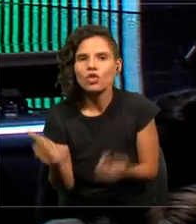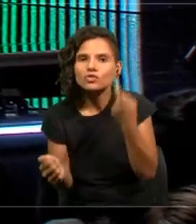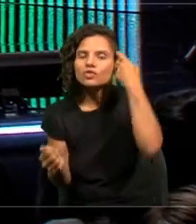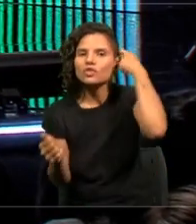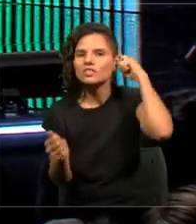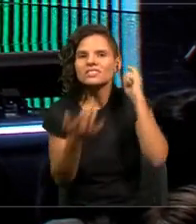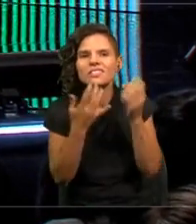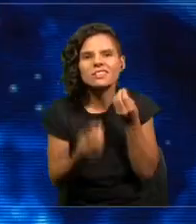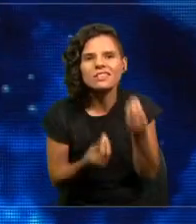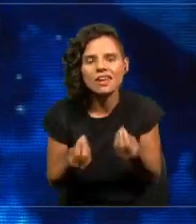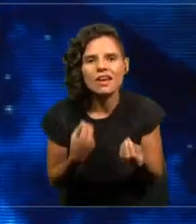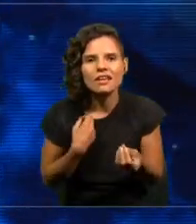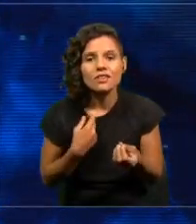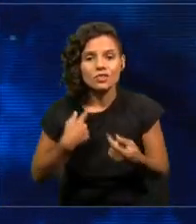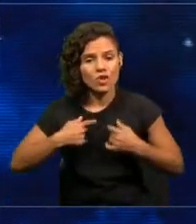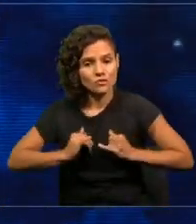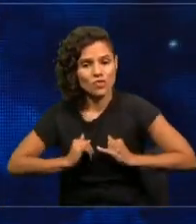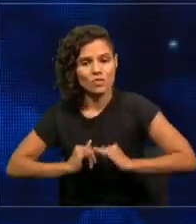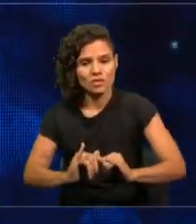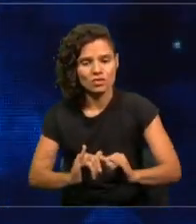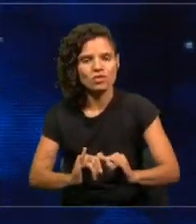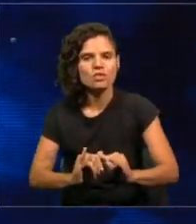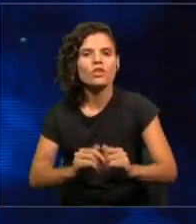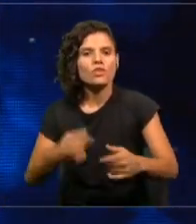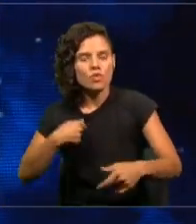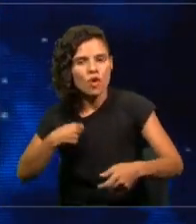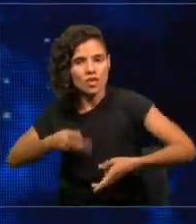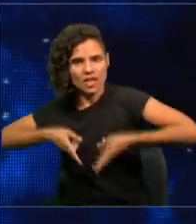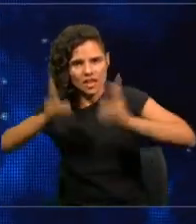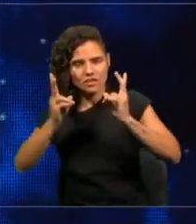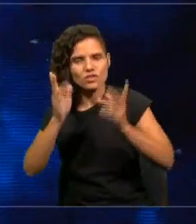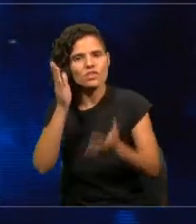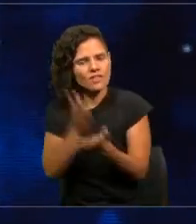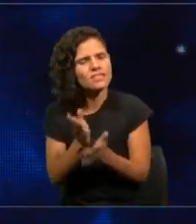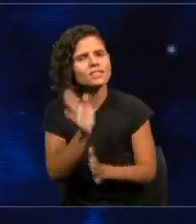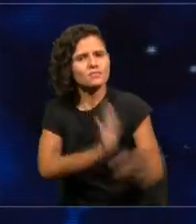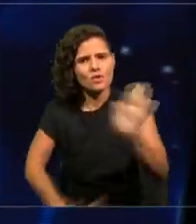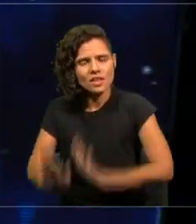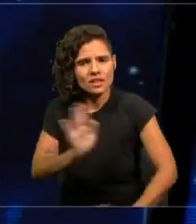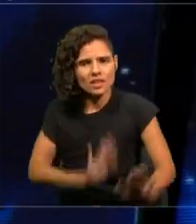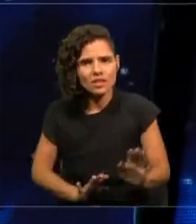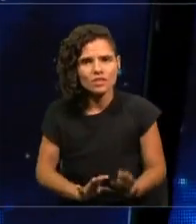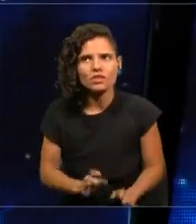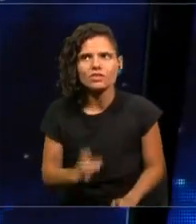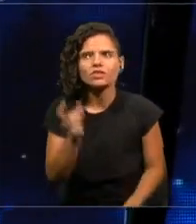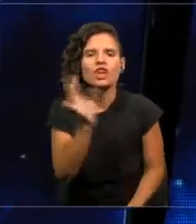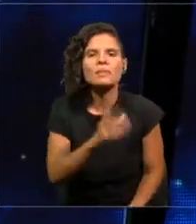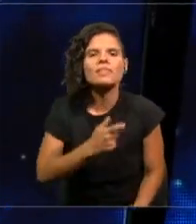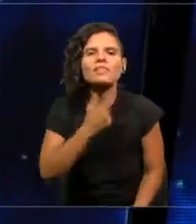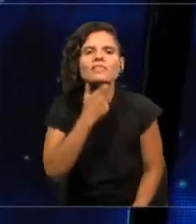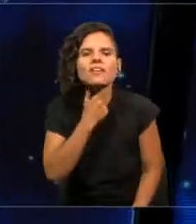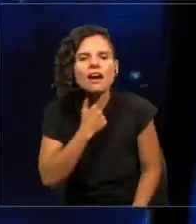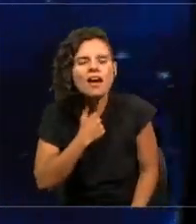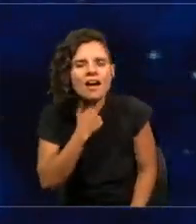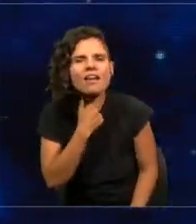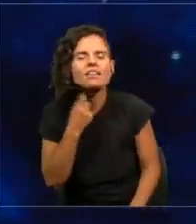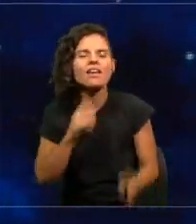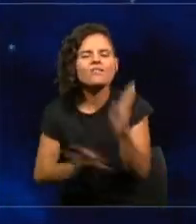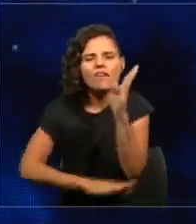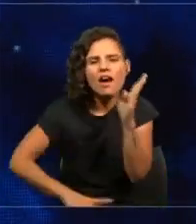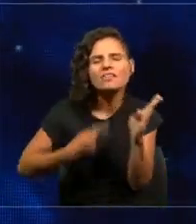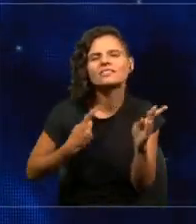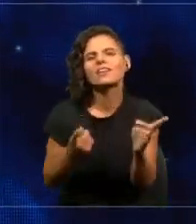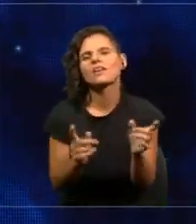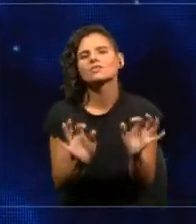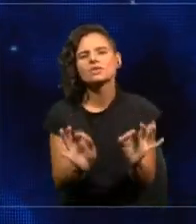la protección de nuestros derechos y no sólo los derechos las garantías típicas clásicas sino